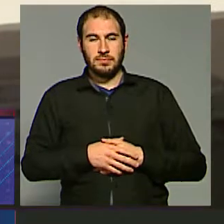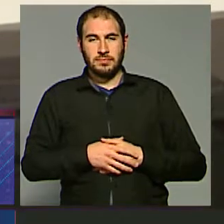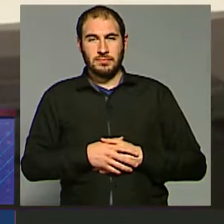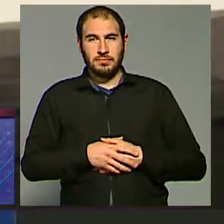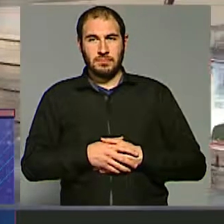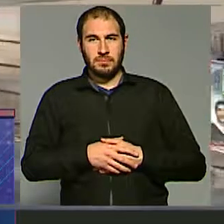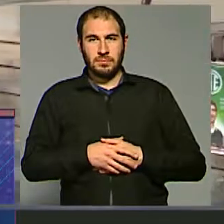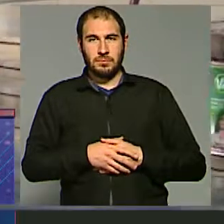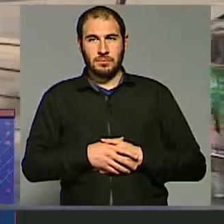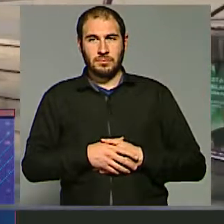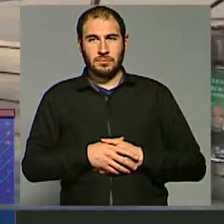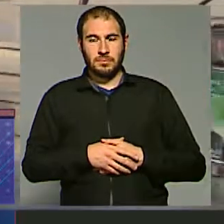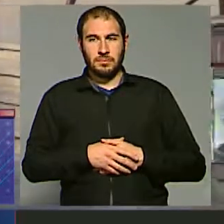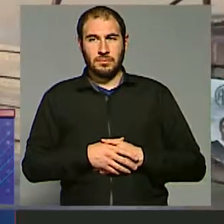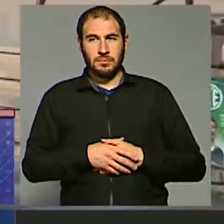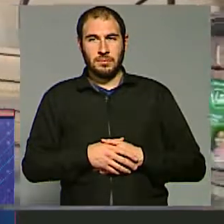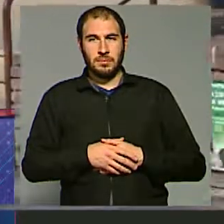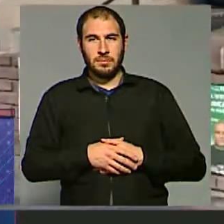Médicos levantaron el paro.